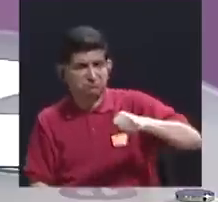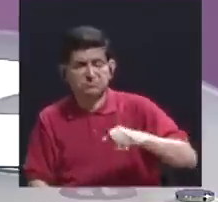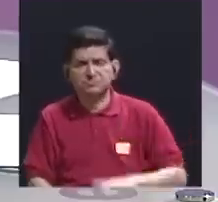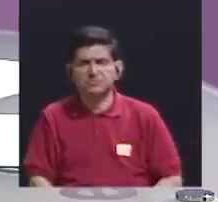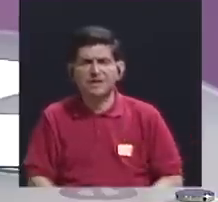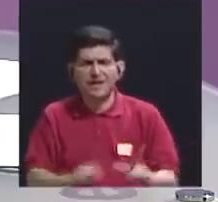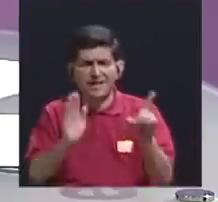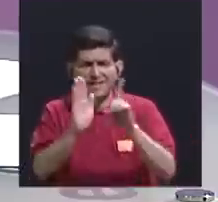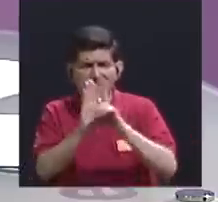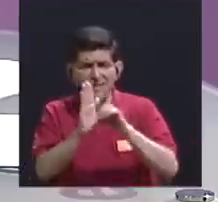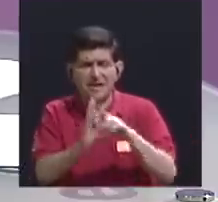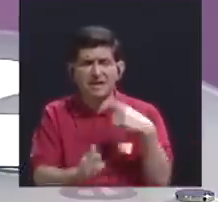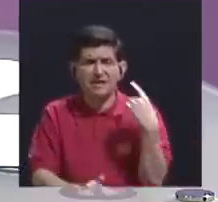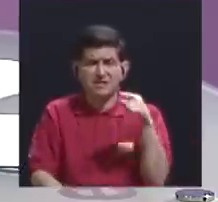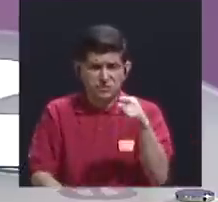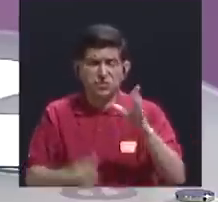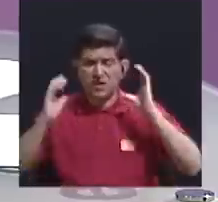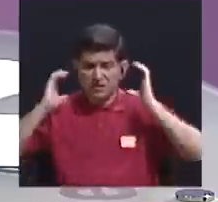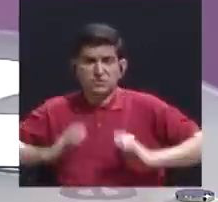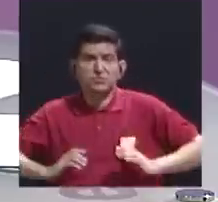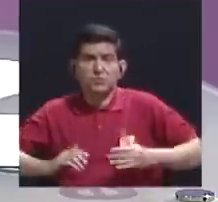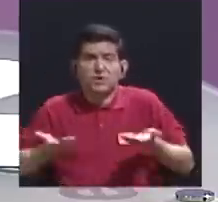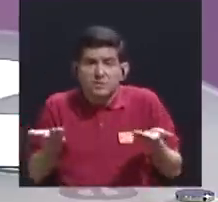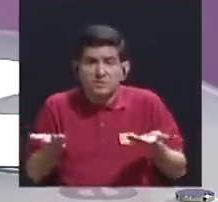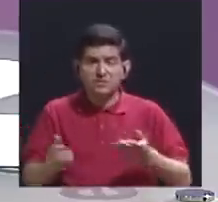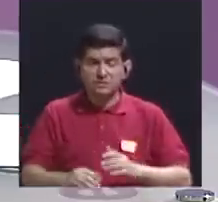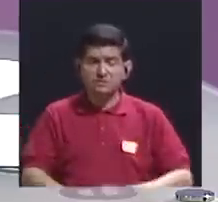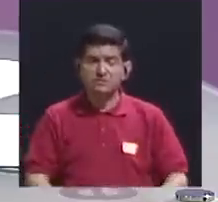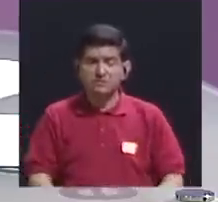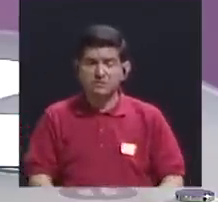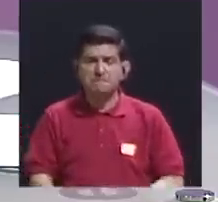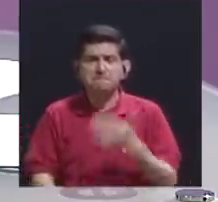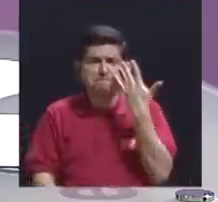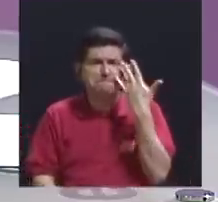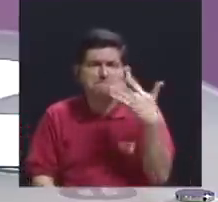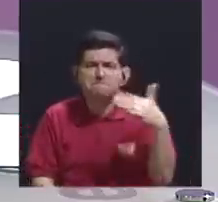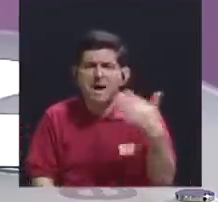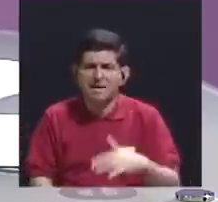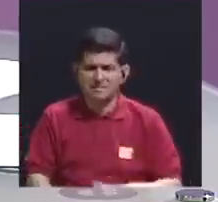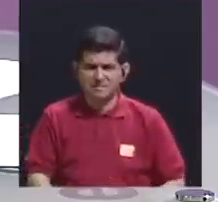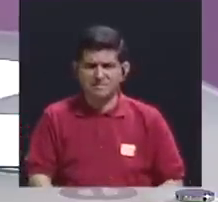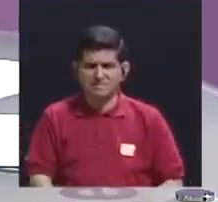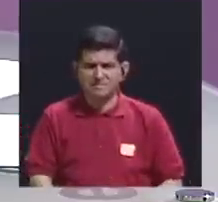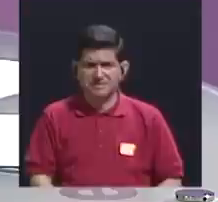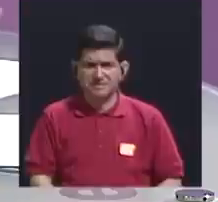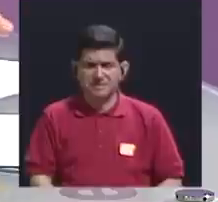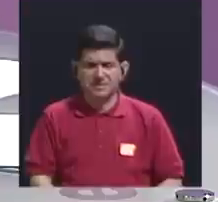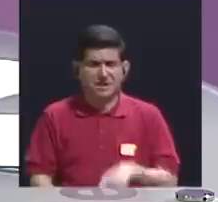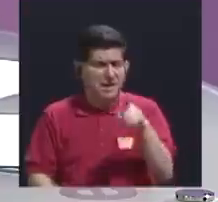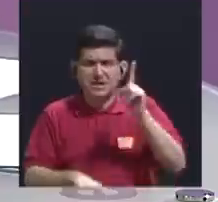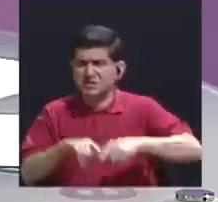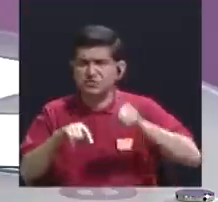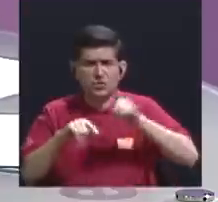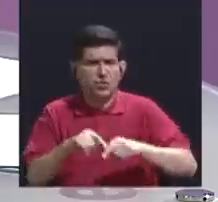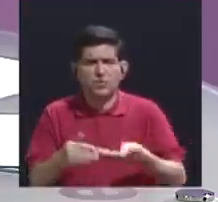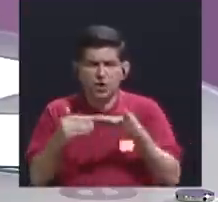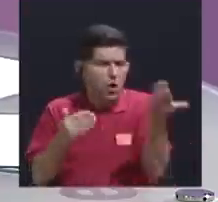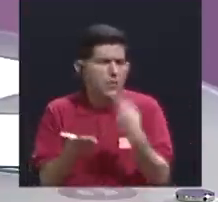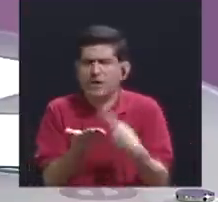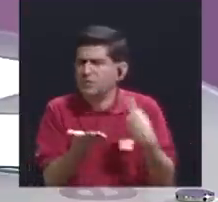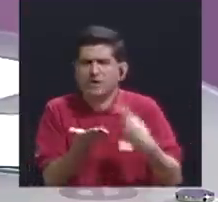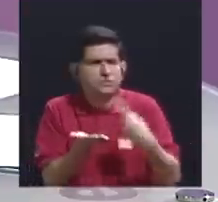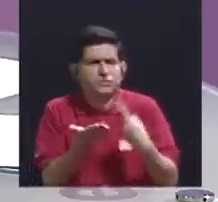derecho además sobre su cuerpo maricel es que me parece que eso no puede ser objeto de